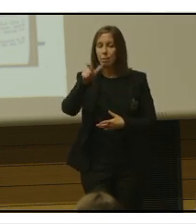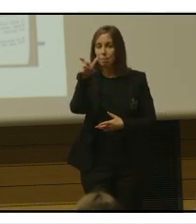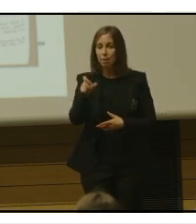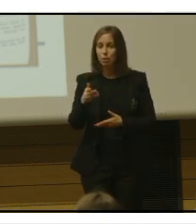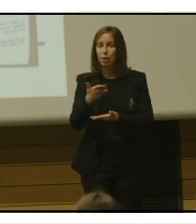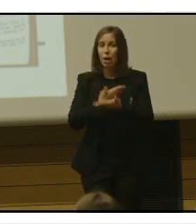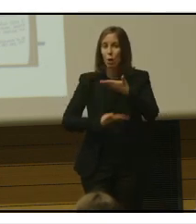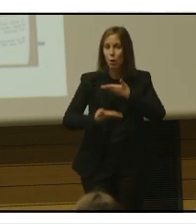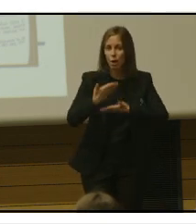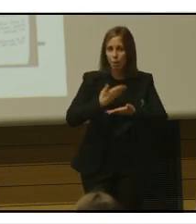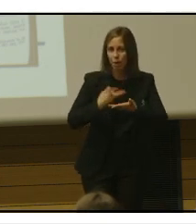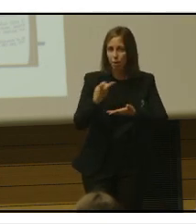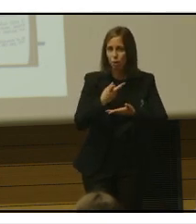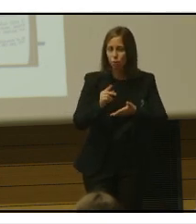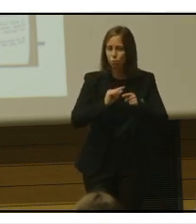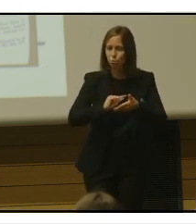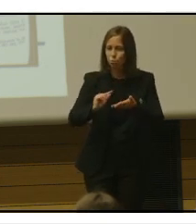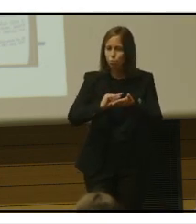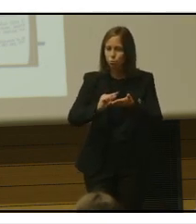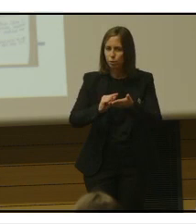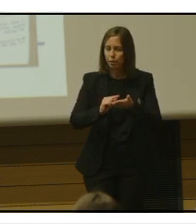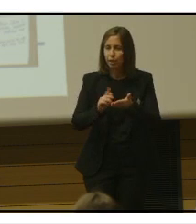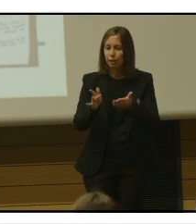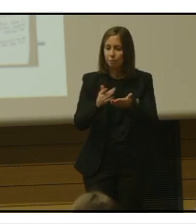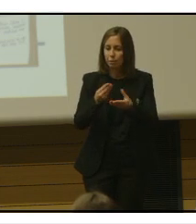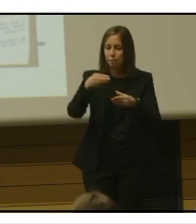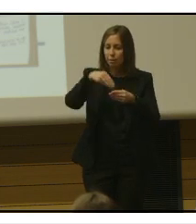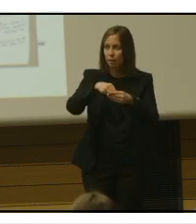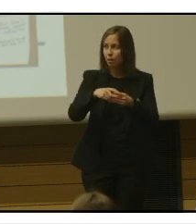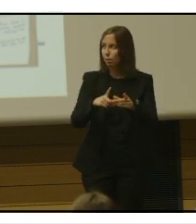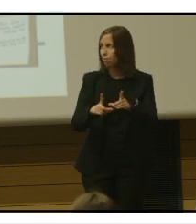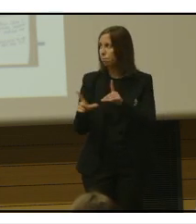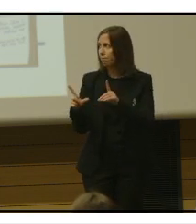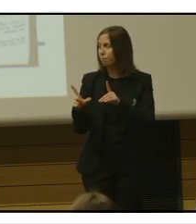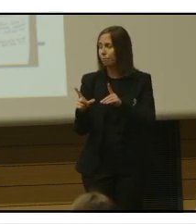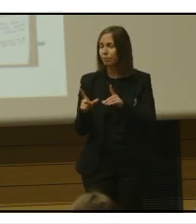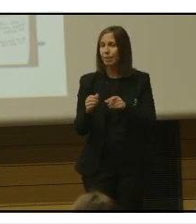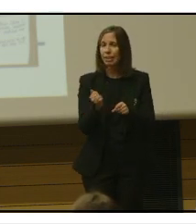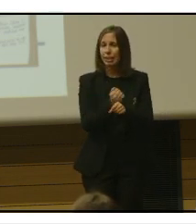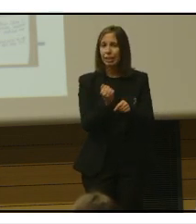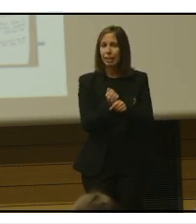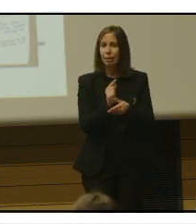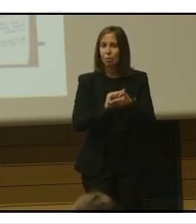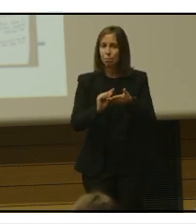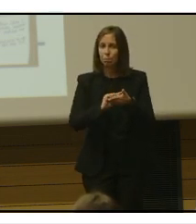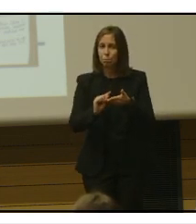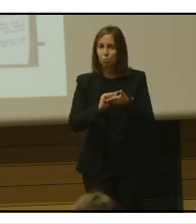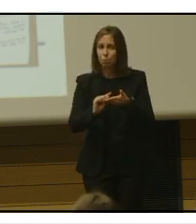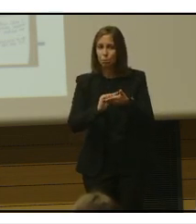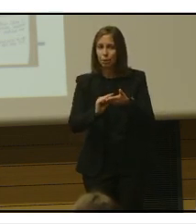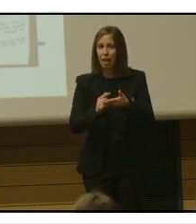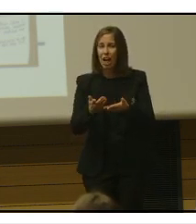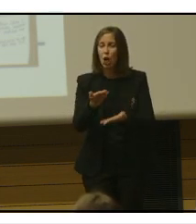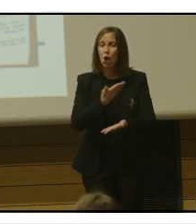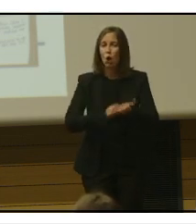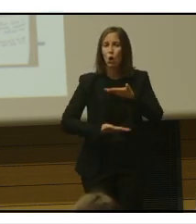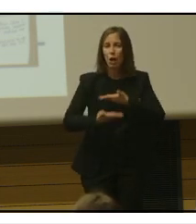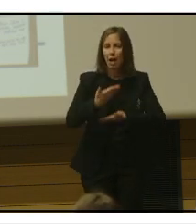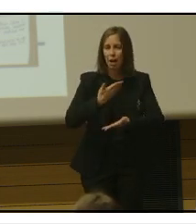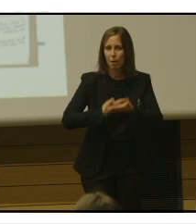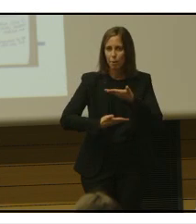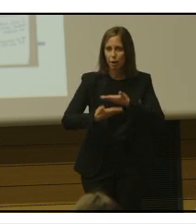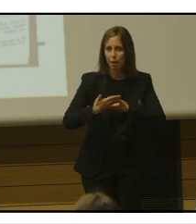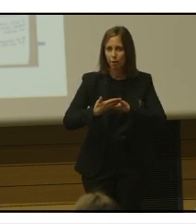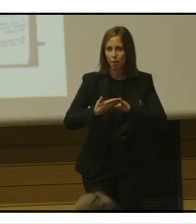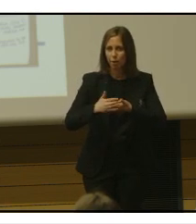Graham. Y en páginas más adelante aparece otro trabajo publicado por Levine y colaboradores. ¿Por qué os digo que están situados en